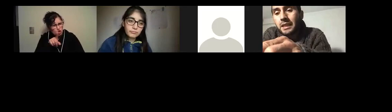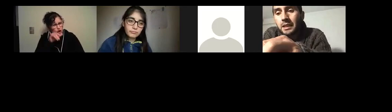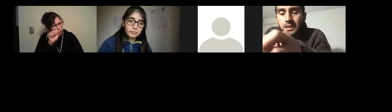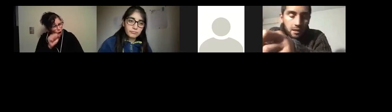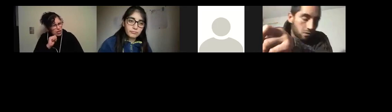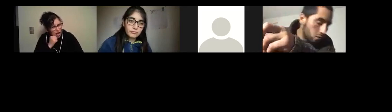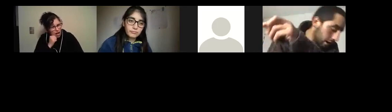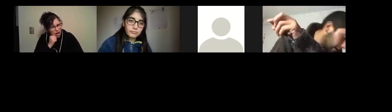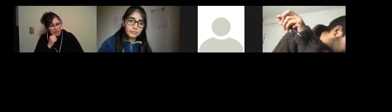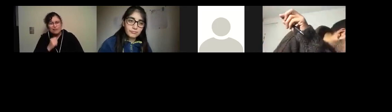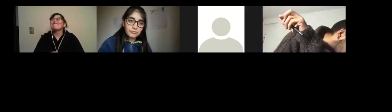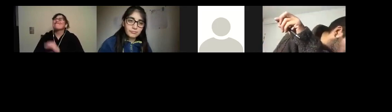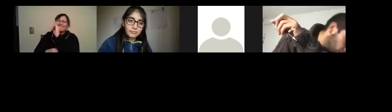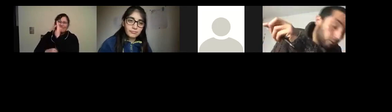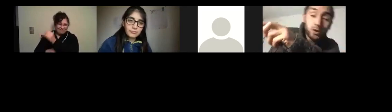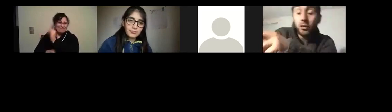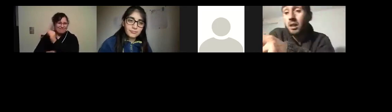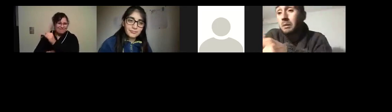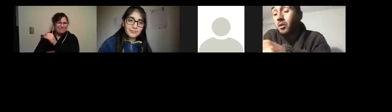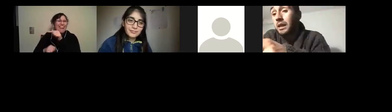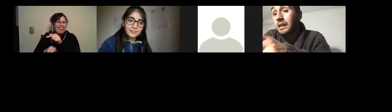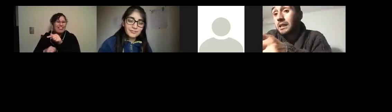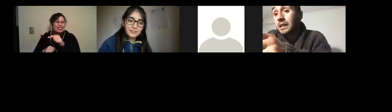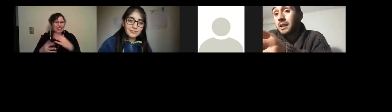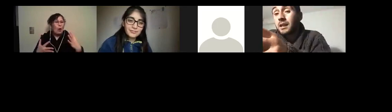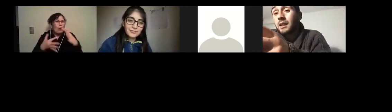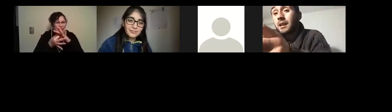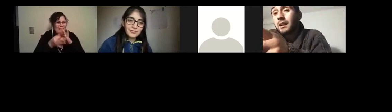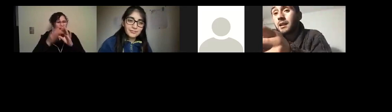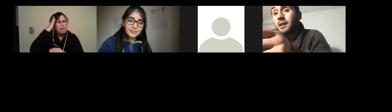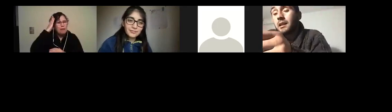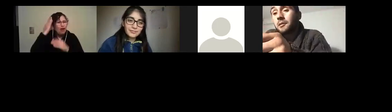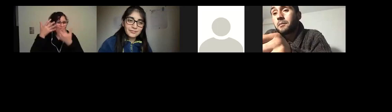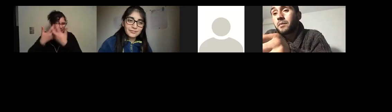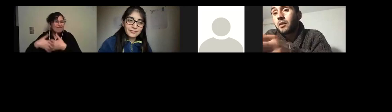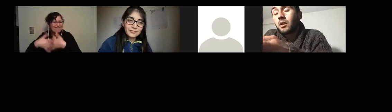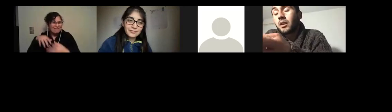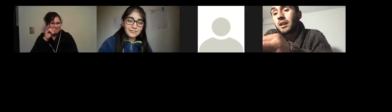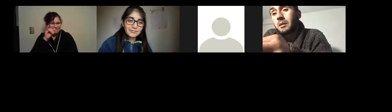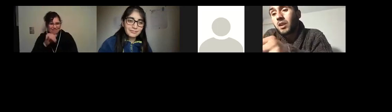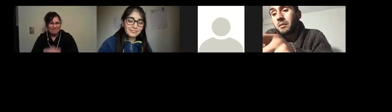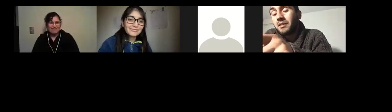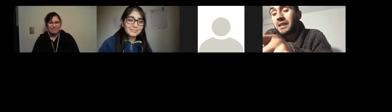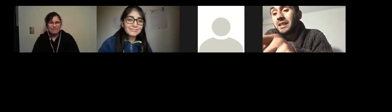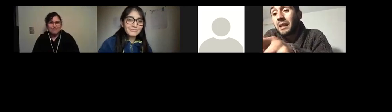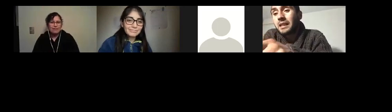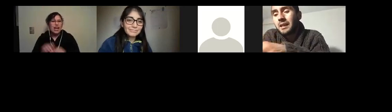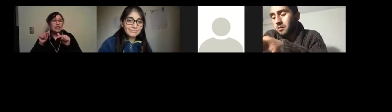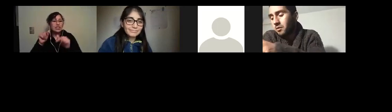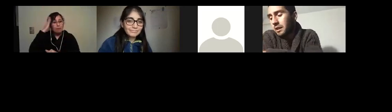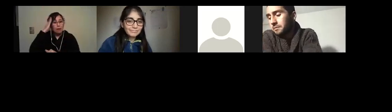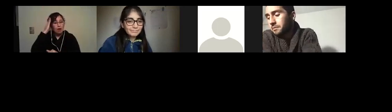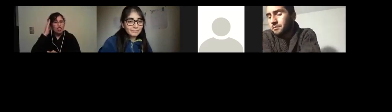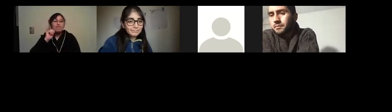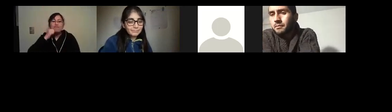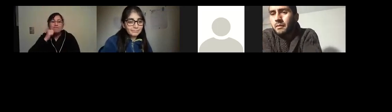también estrecha o muy estrechamente con las funciones de memoria, ¿ya? De acuerdo que la memoria es más bien semántica,